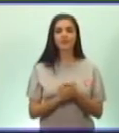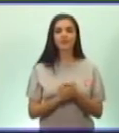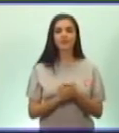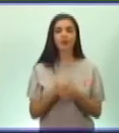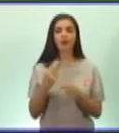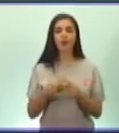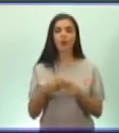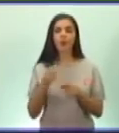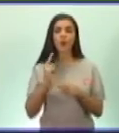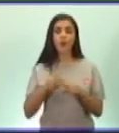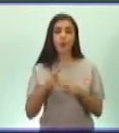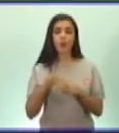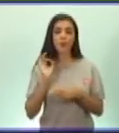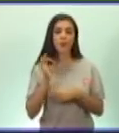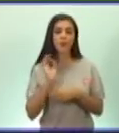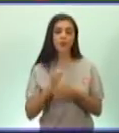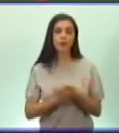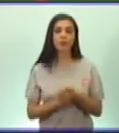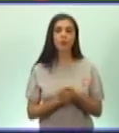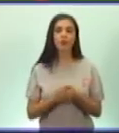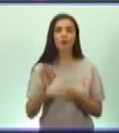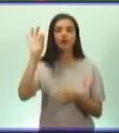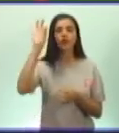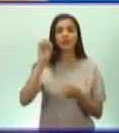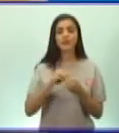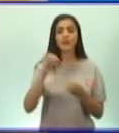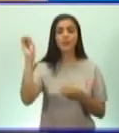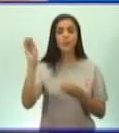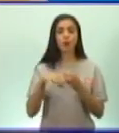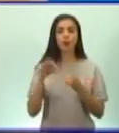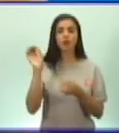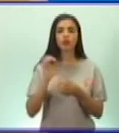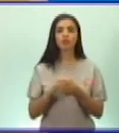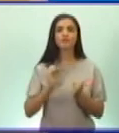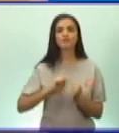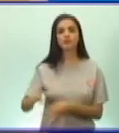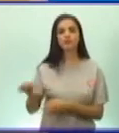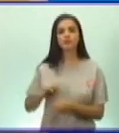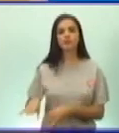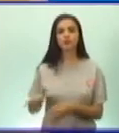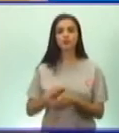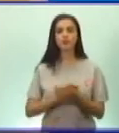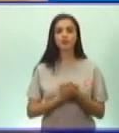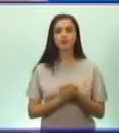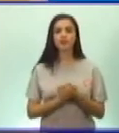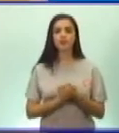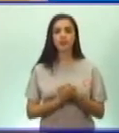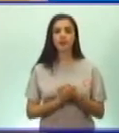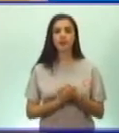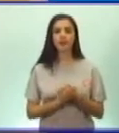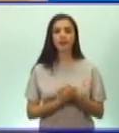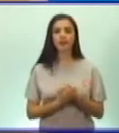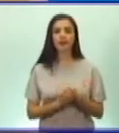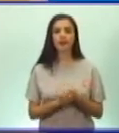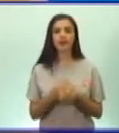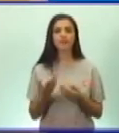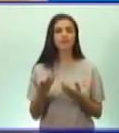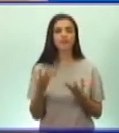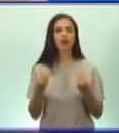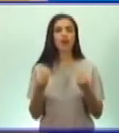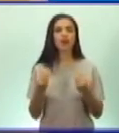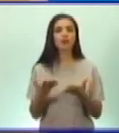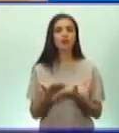el agua y son transportadas para ser desechadas. Ustedes saben que la cantidad de agua que hay en las células y en el